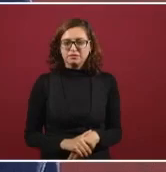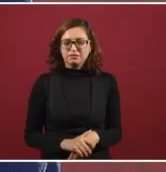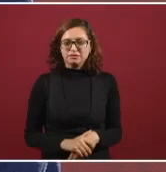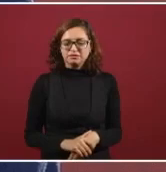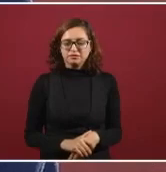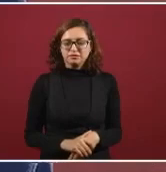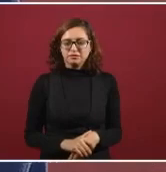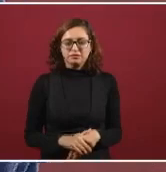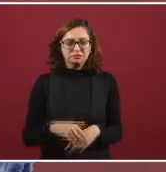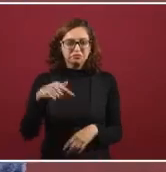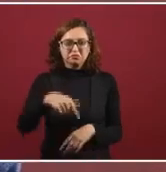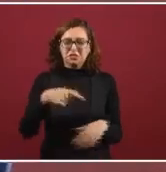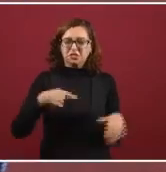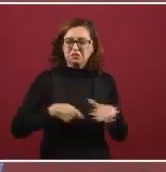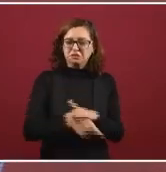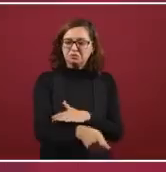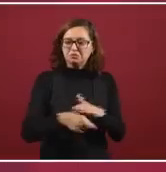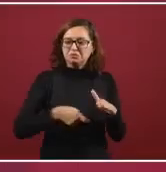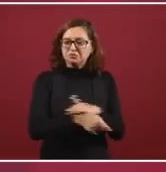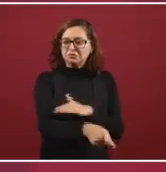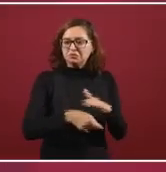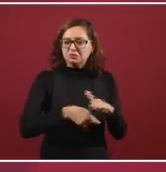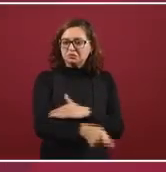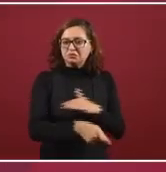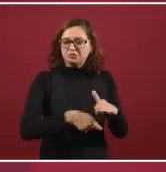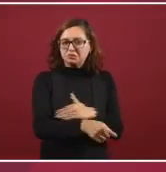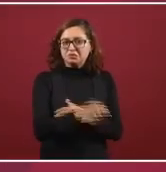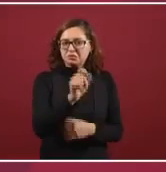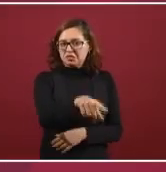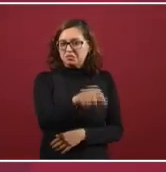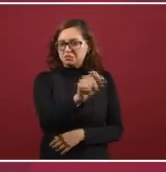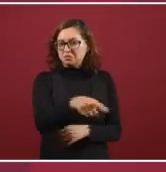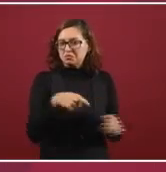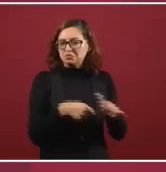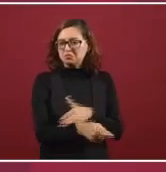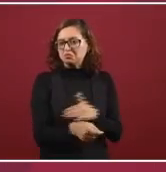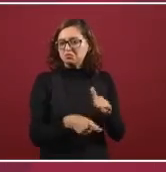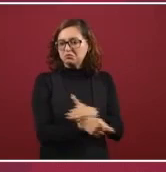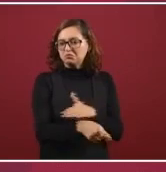recibían dinero por los servicios que prestaban.